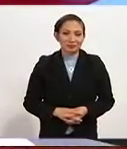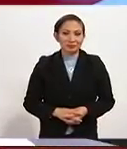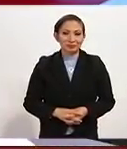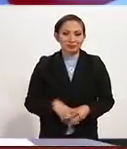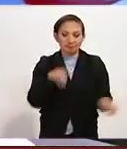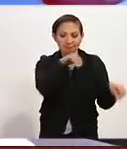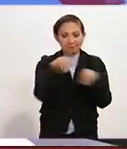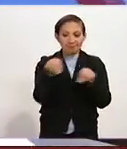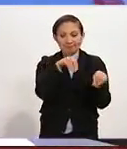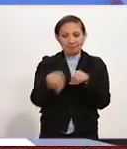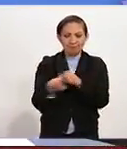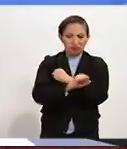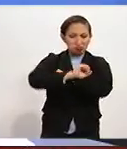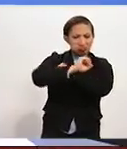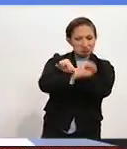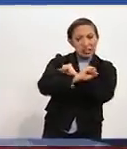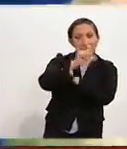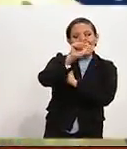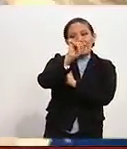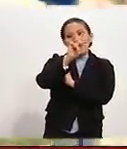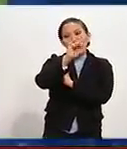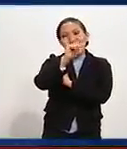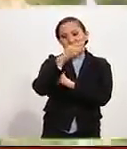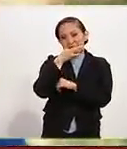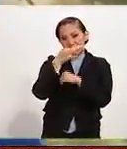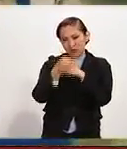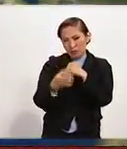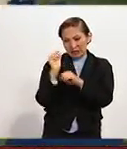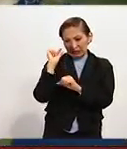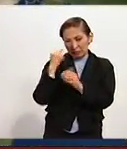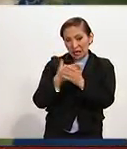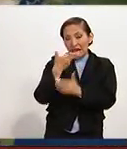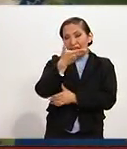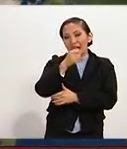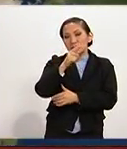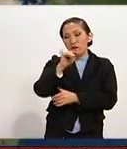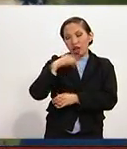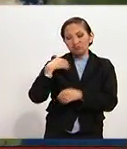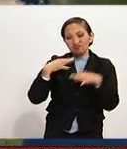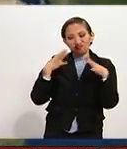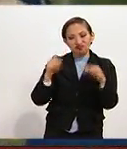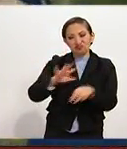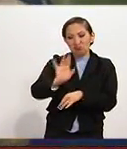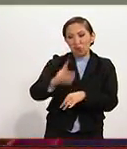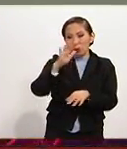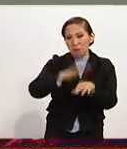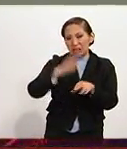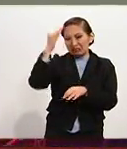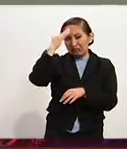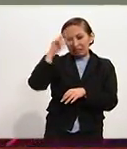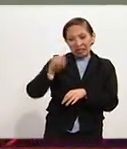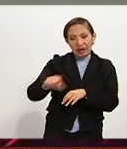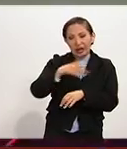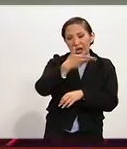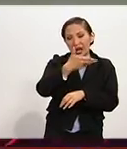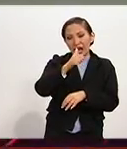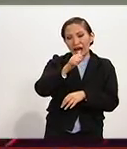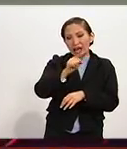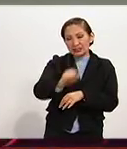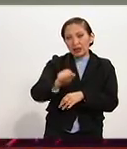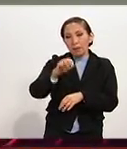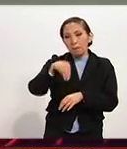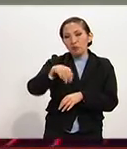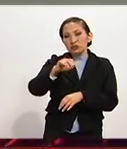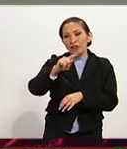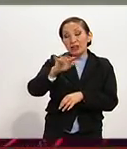El movimiento de resistencia libanés, en información reciente, Hezbollah confirmó la muerte de uno de sus principales líderes, Haj Mustafa,